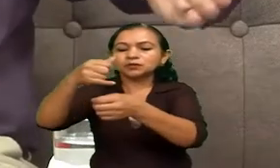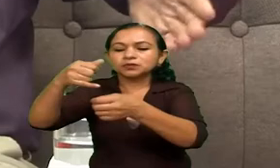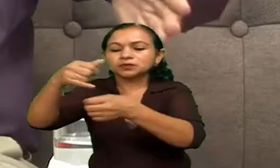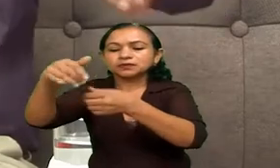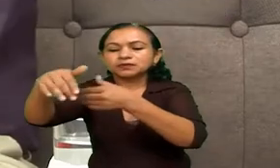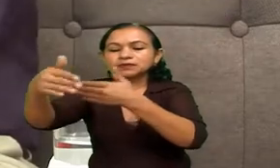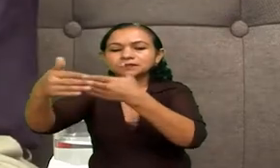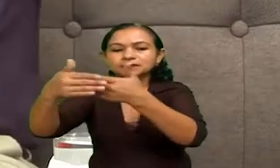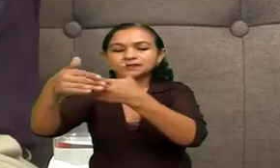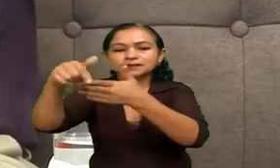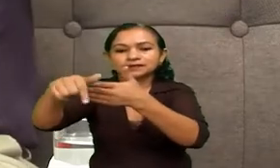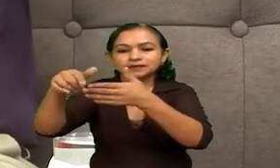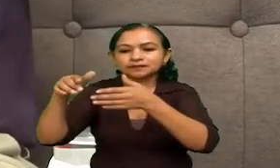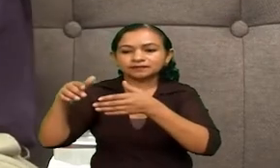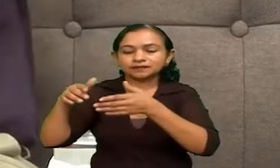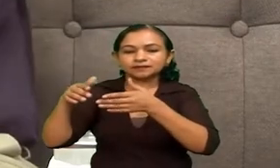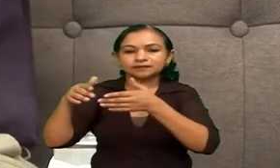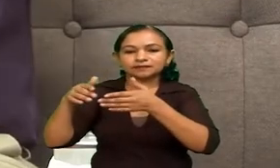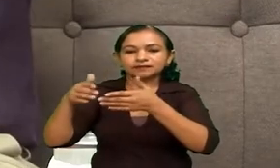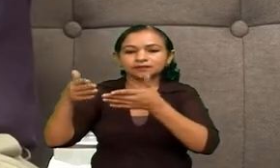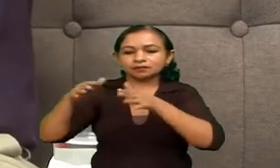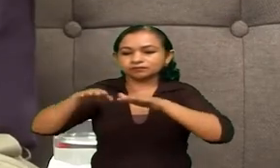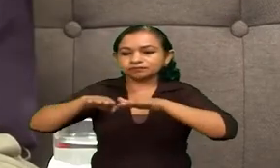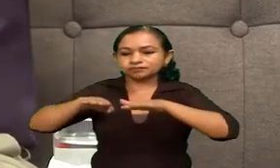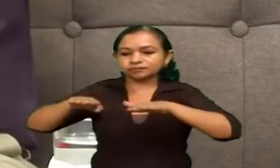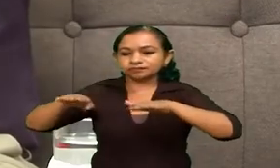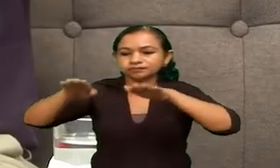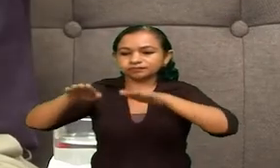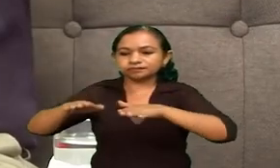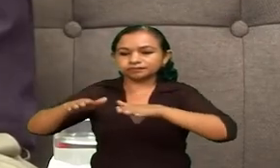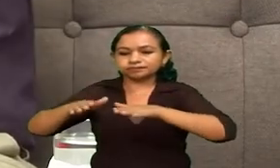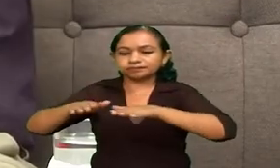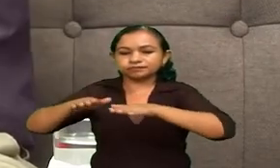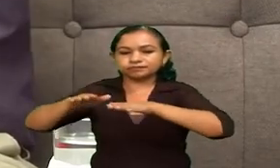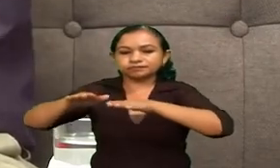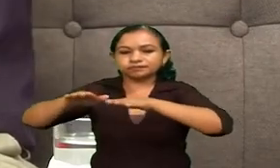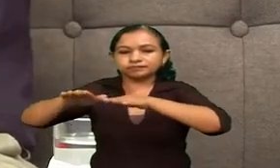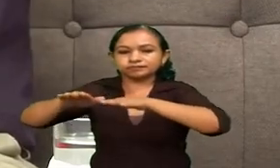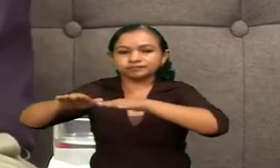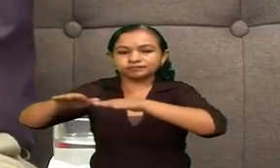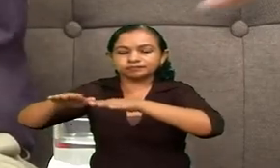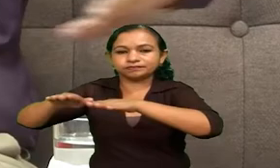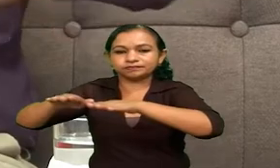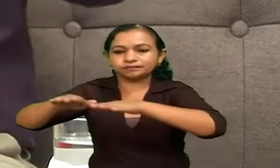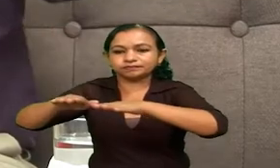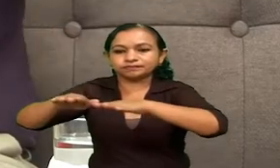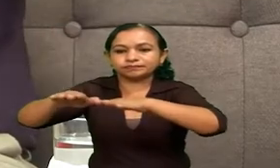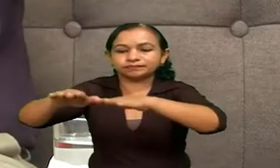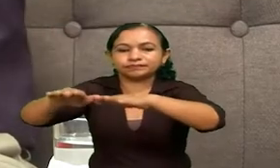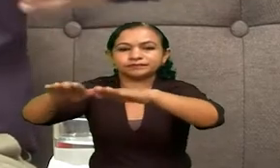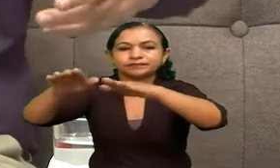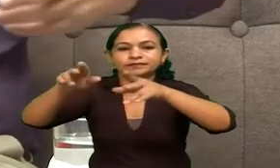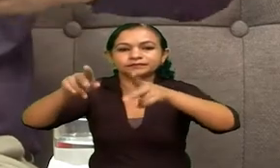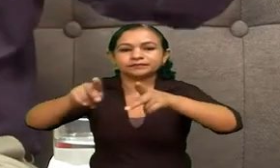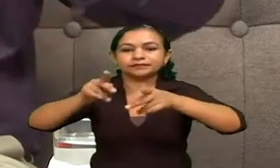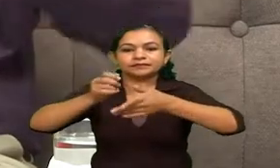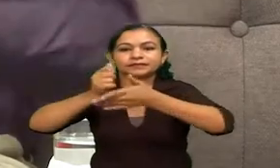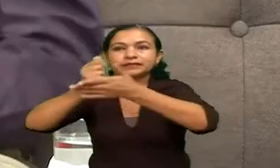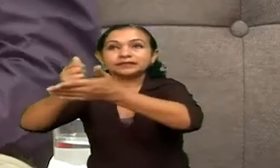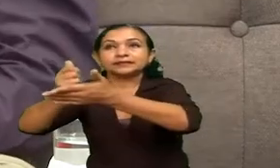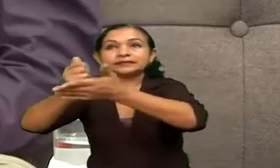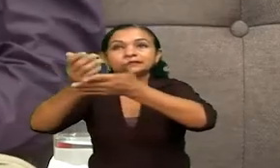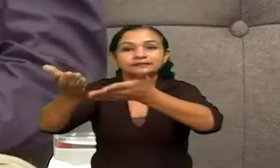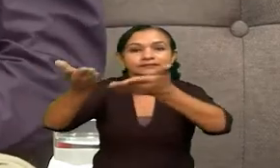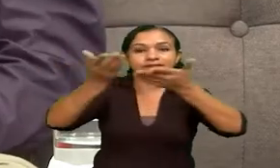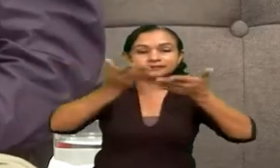Interesante, pues todo ese traslado en las planas, ¿verdad? Y toda la población ayudando a bajar y a subir.